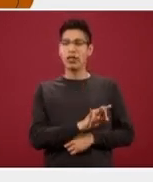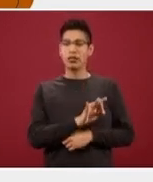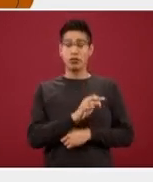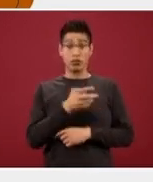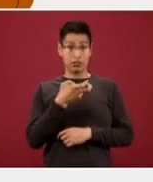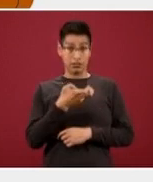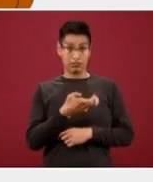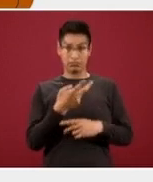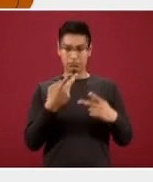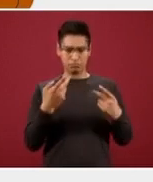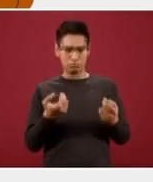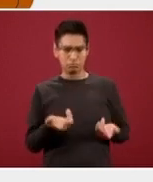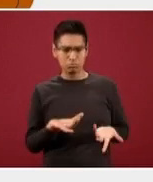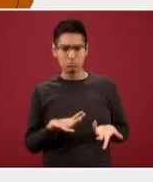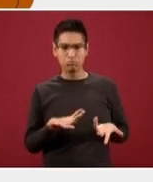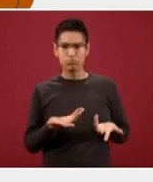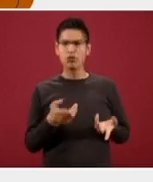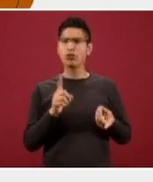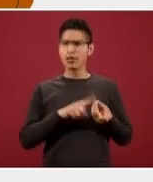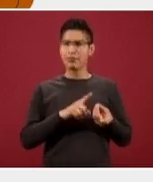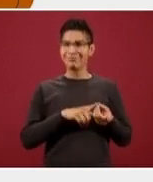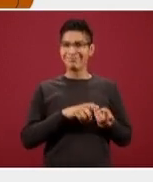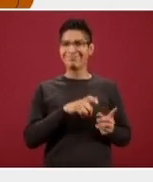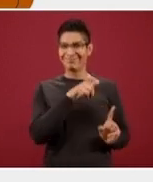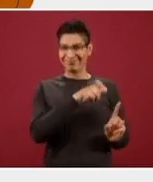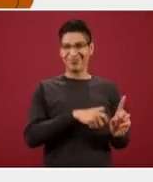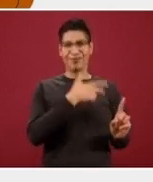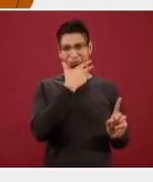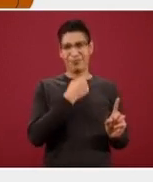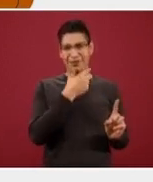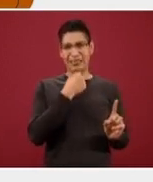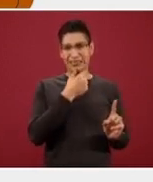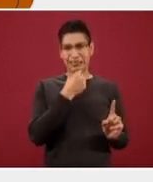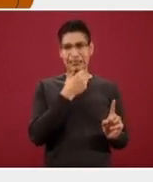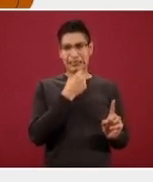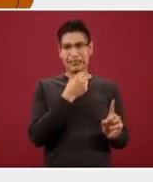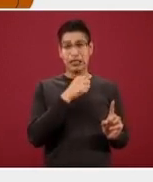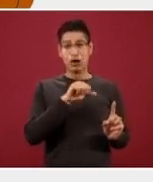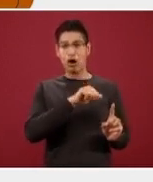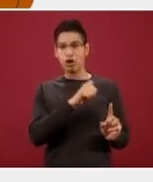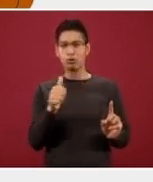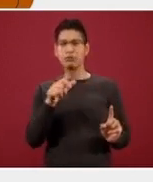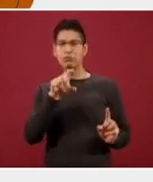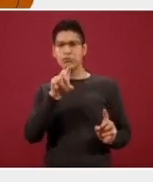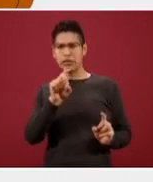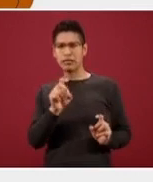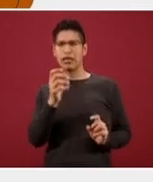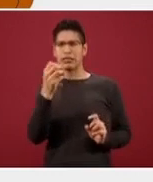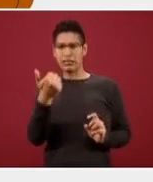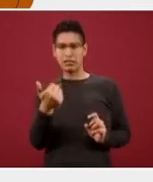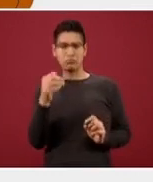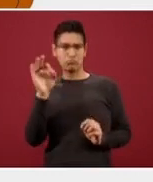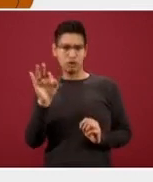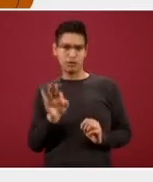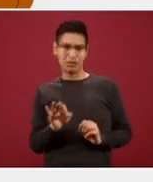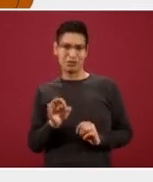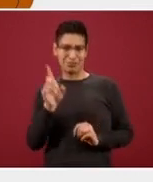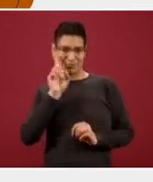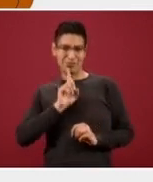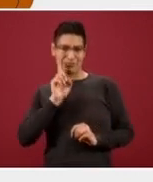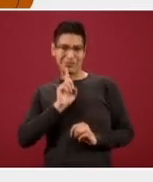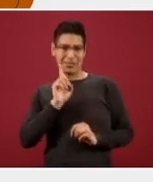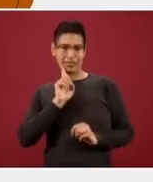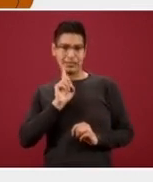estos casos se han presentado en hombres y el 36% se han presentado en mujeres. Como tal,